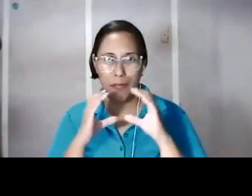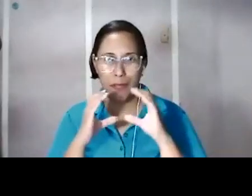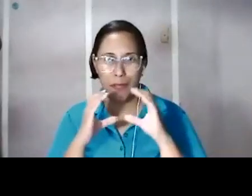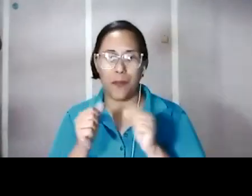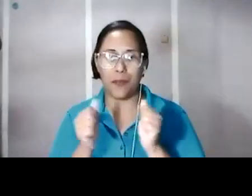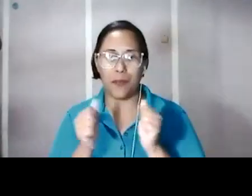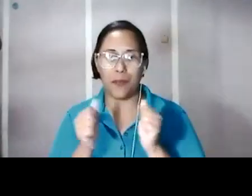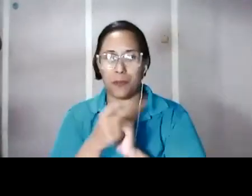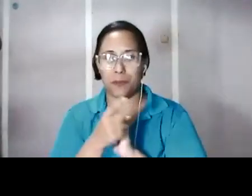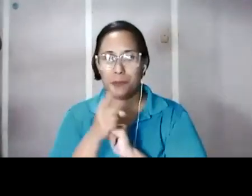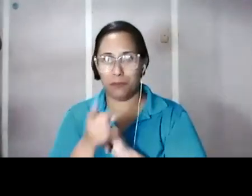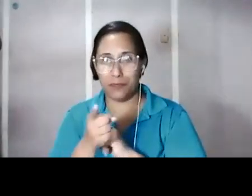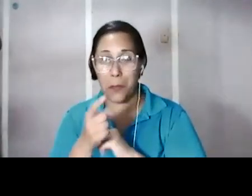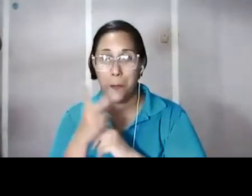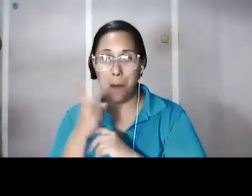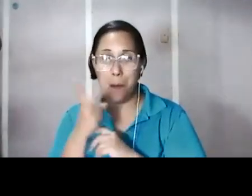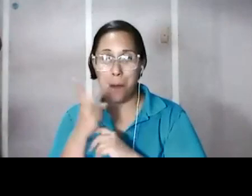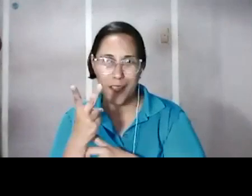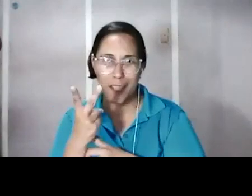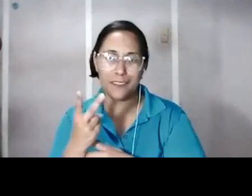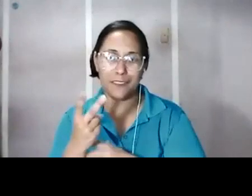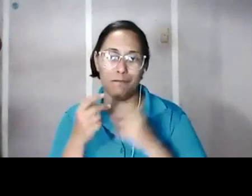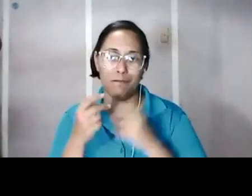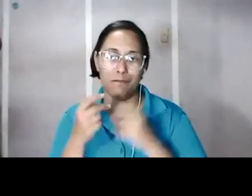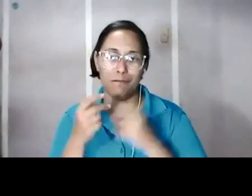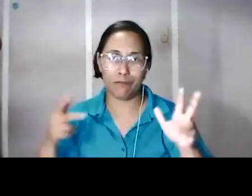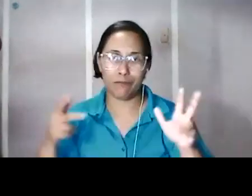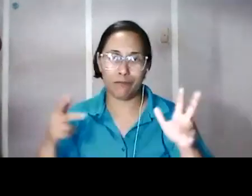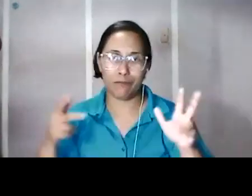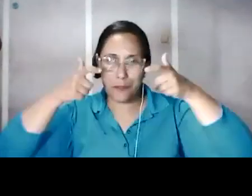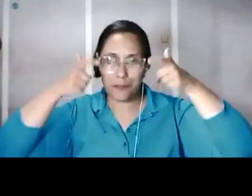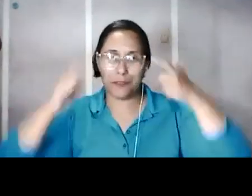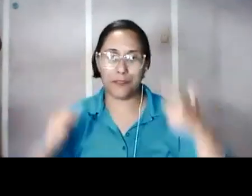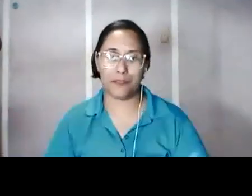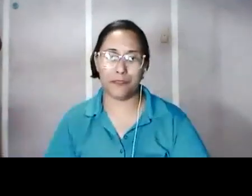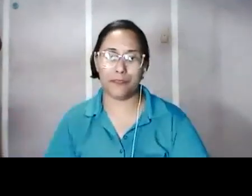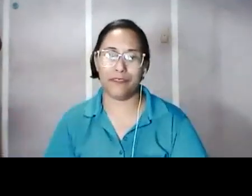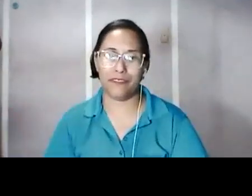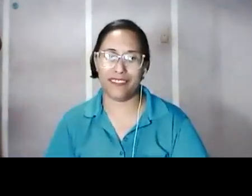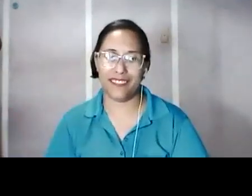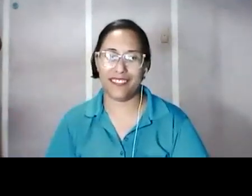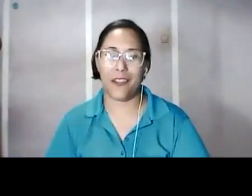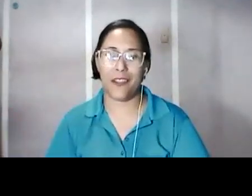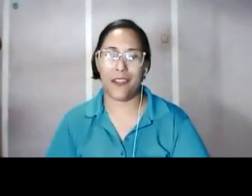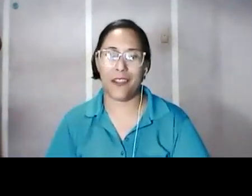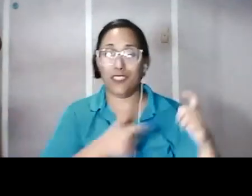esa regata y esa coronación. Así que, porque es la época